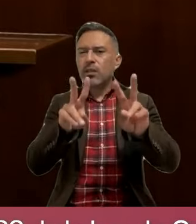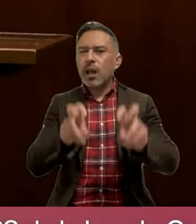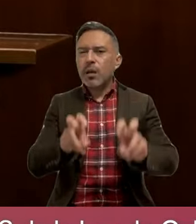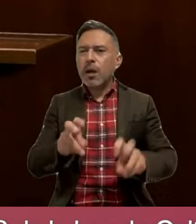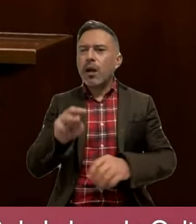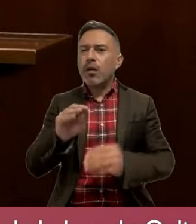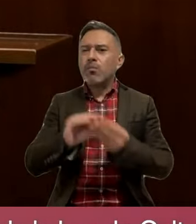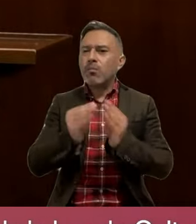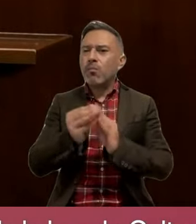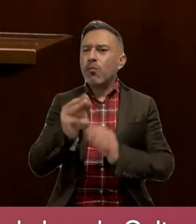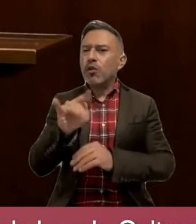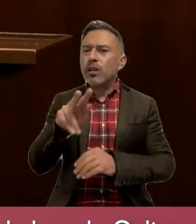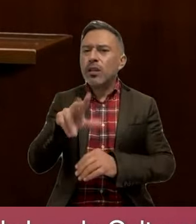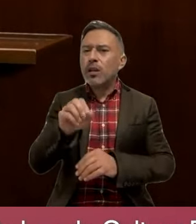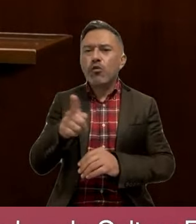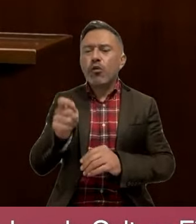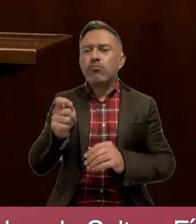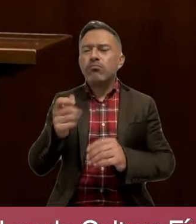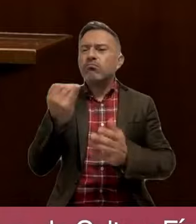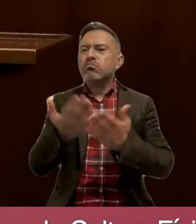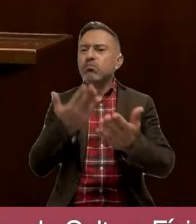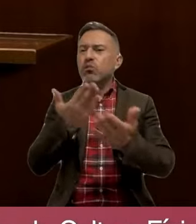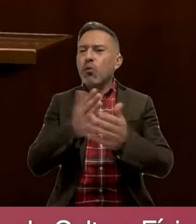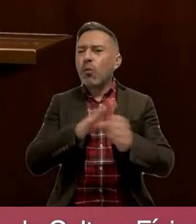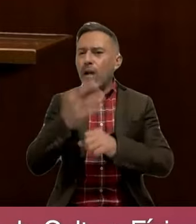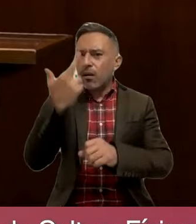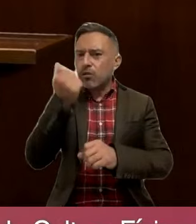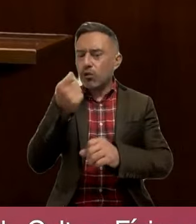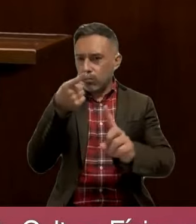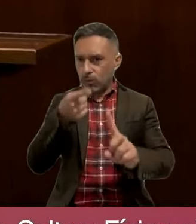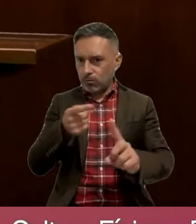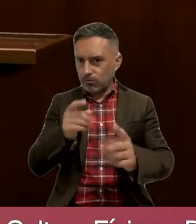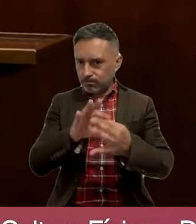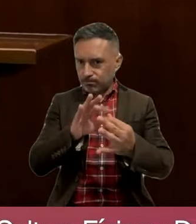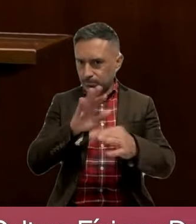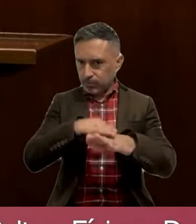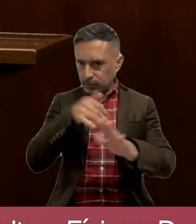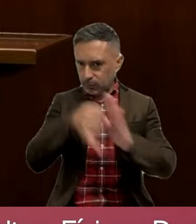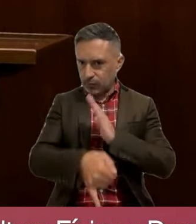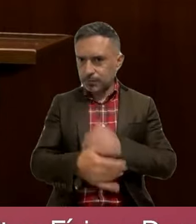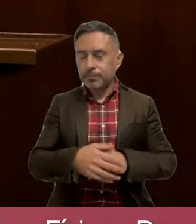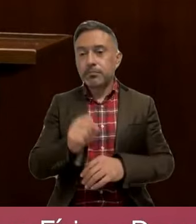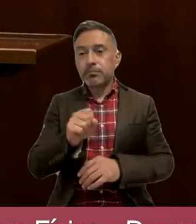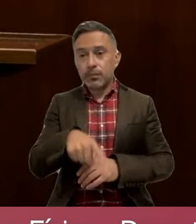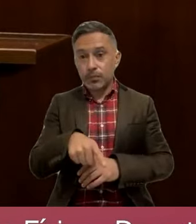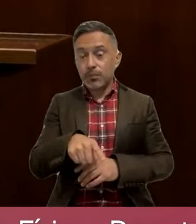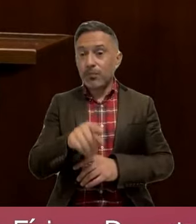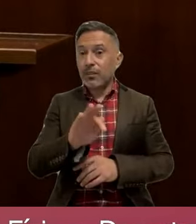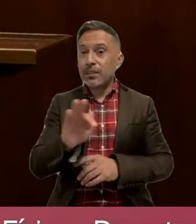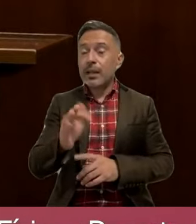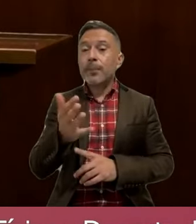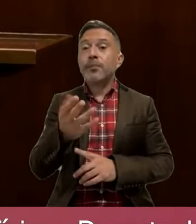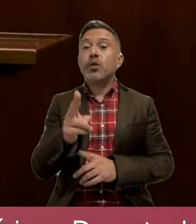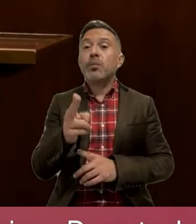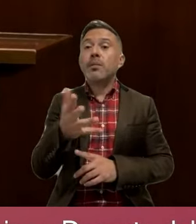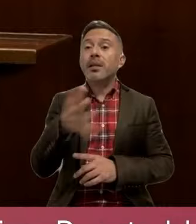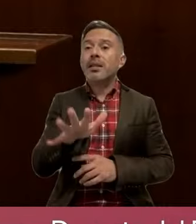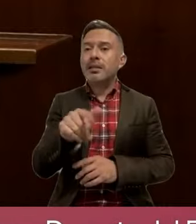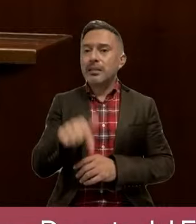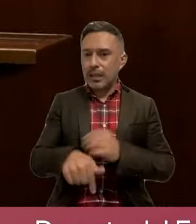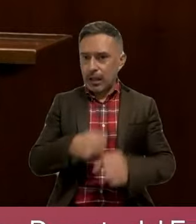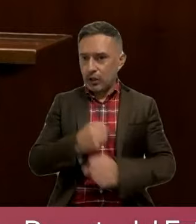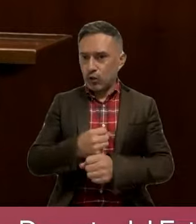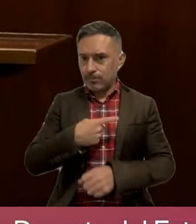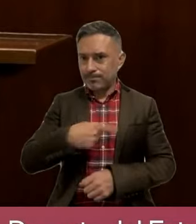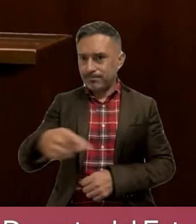alcances de dicha iniciativa. De igual forma, el día 10 de noviembre del año en curso, la Comisión Legislativa